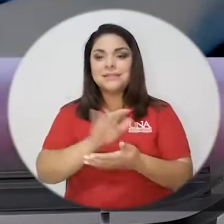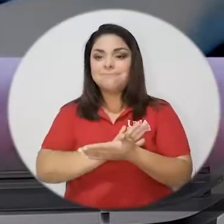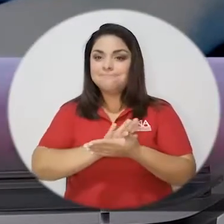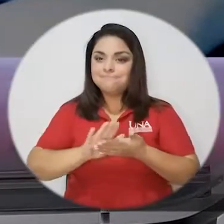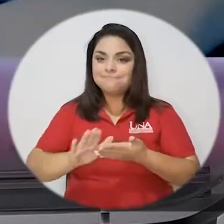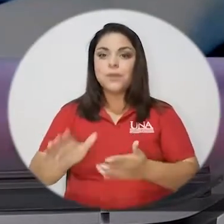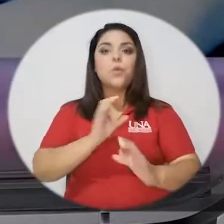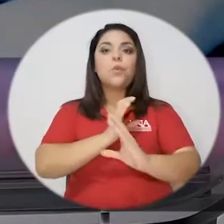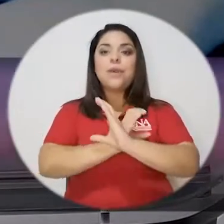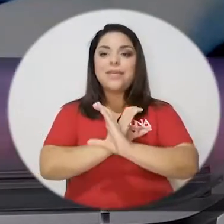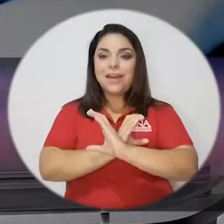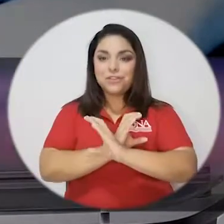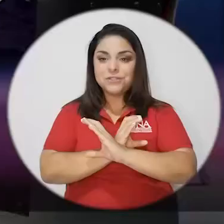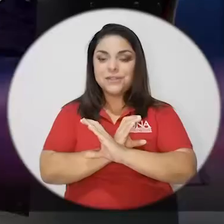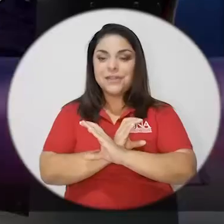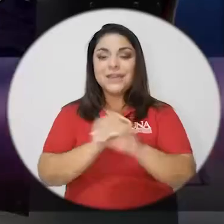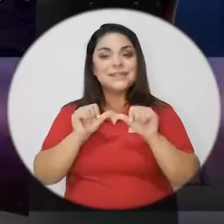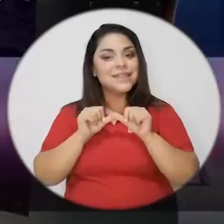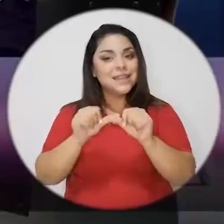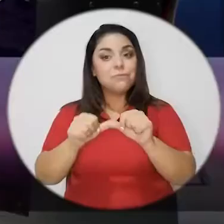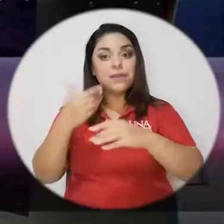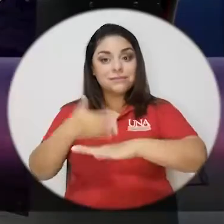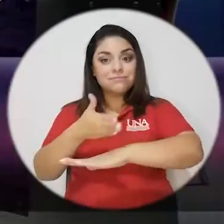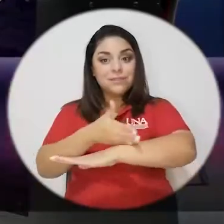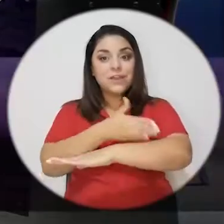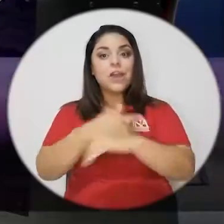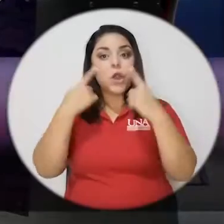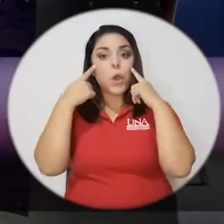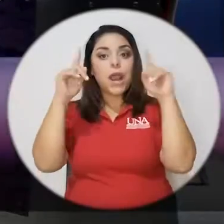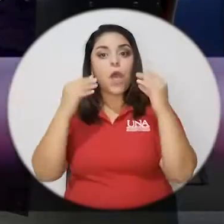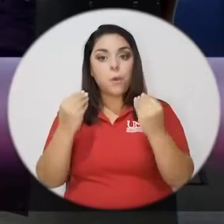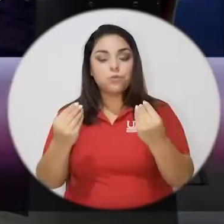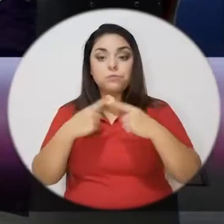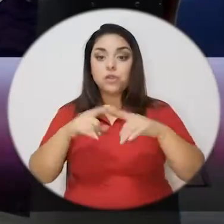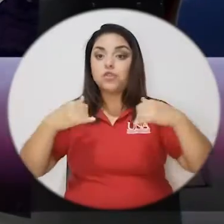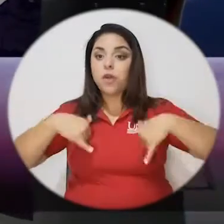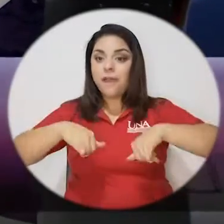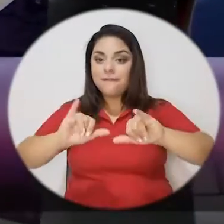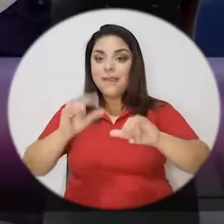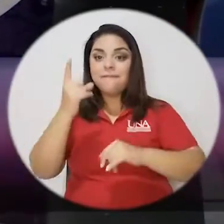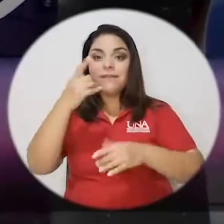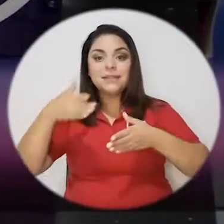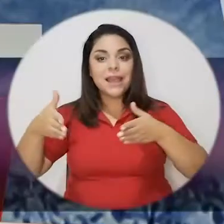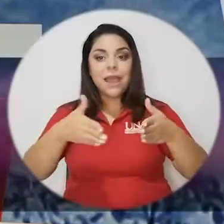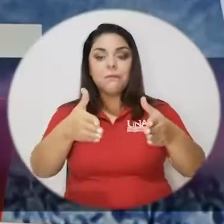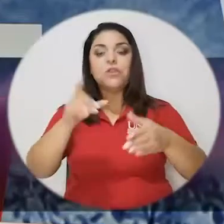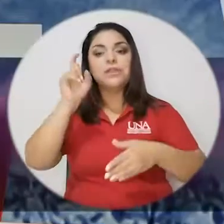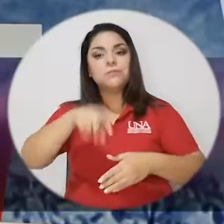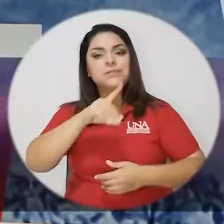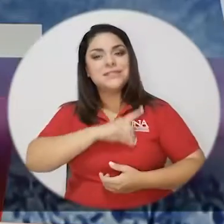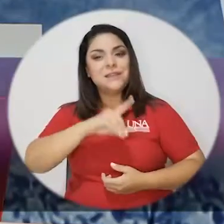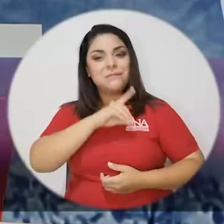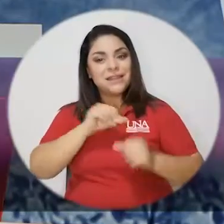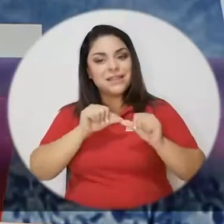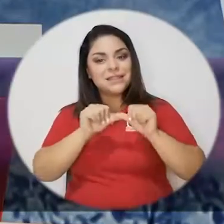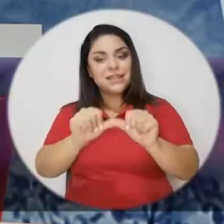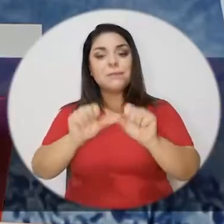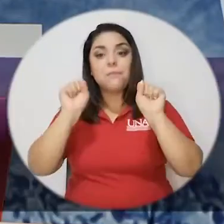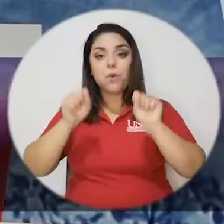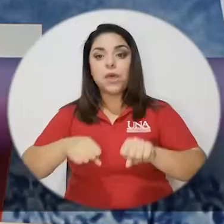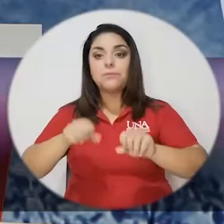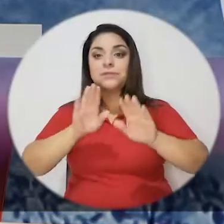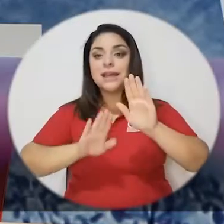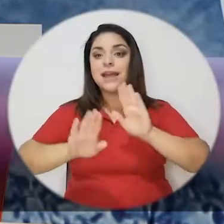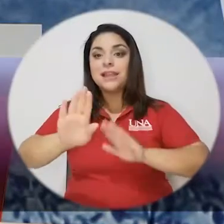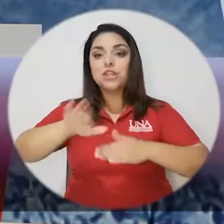que deberíamos de seguir por ese camino. A seguirse cuidando, que hemos avanzado mucho, pero todavía es largo el camino y tenemos que